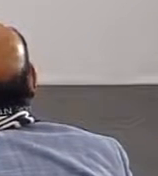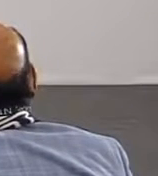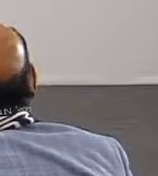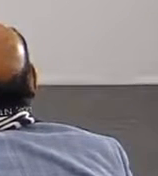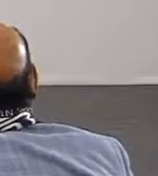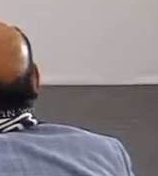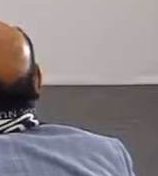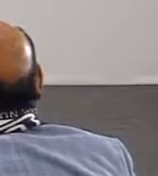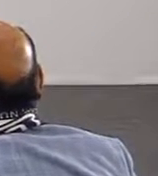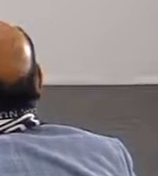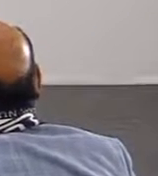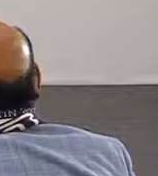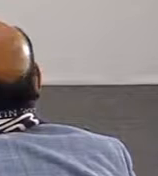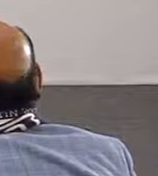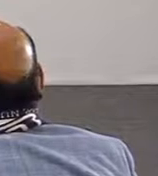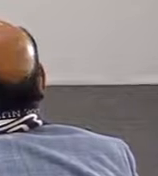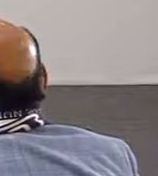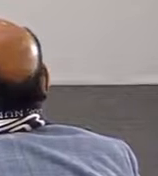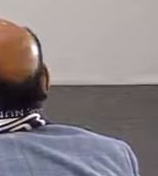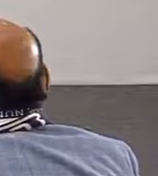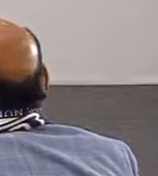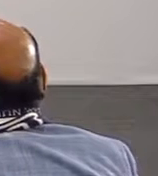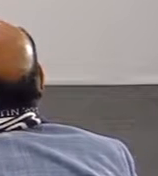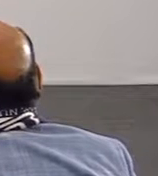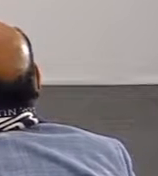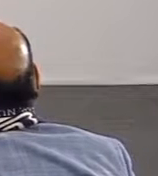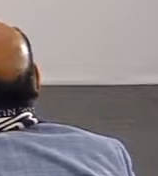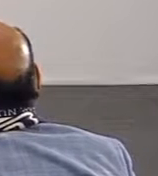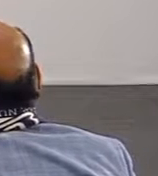lo que se produce de frutas.